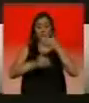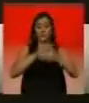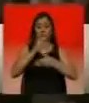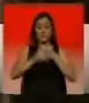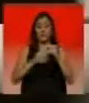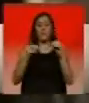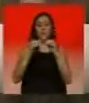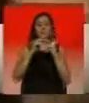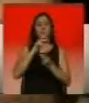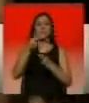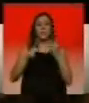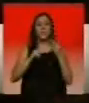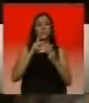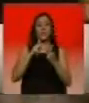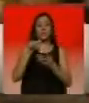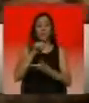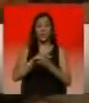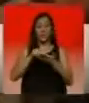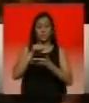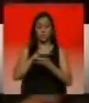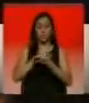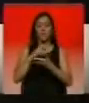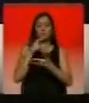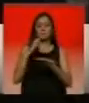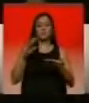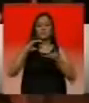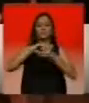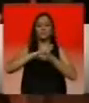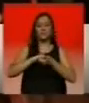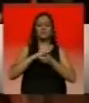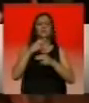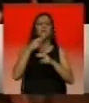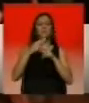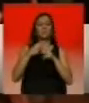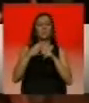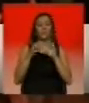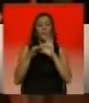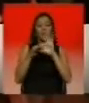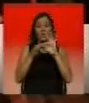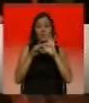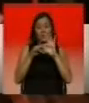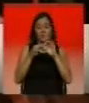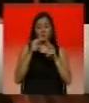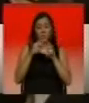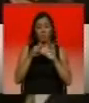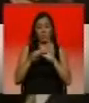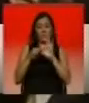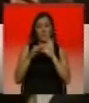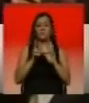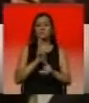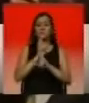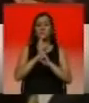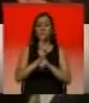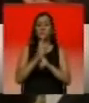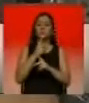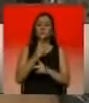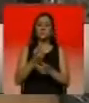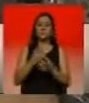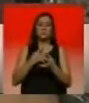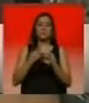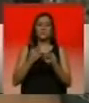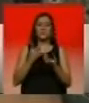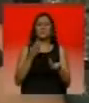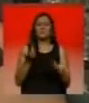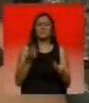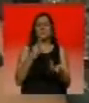del prefecto de la SUAY, Paul Carrasco, formaban eso que se denominó la unidad. Responde con diplomacia. Aquí no